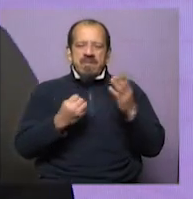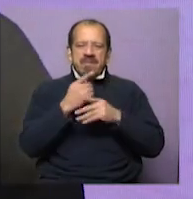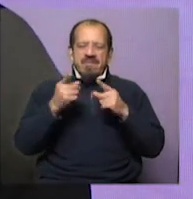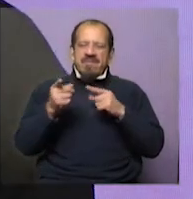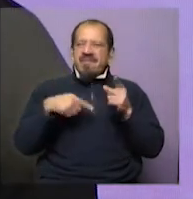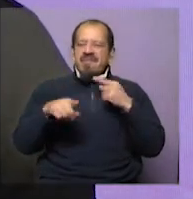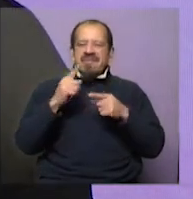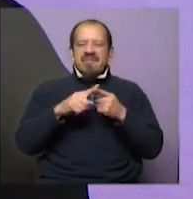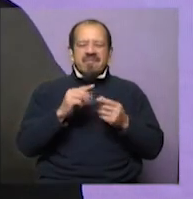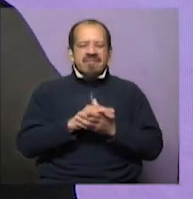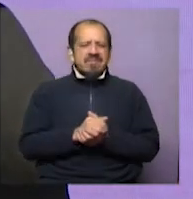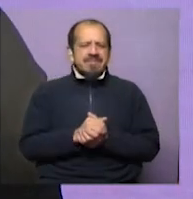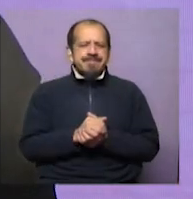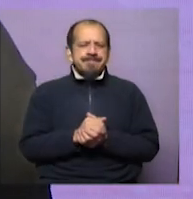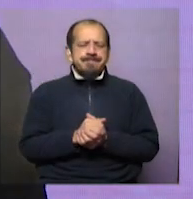allá.